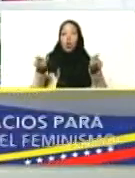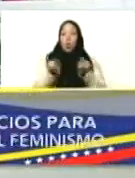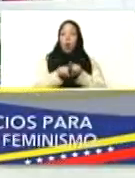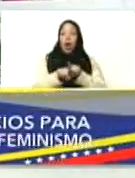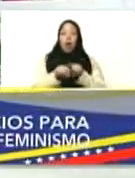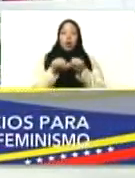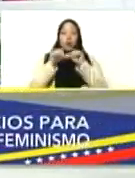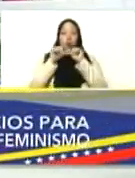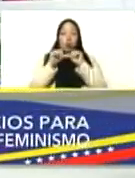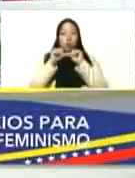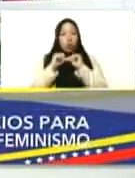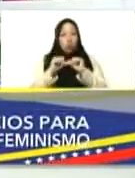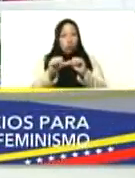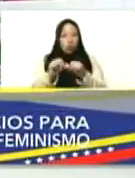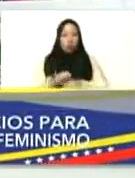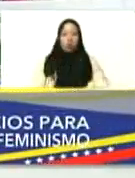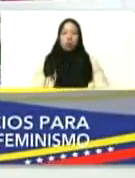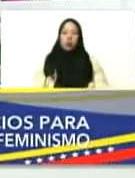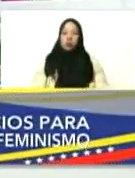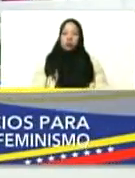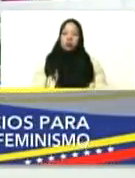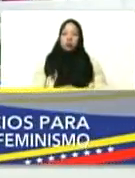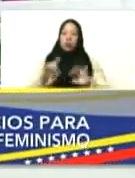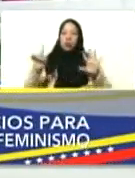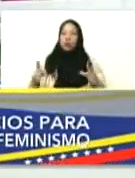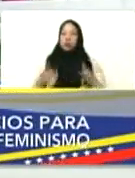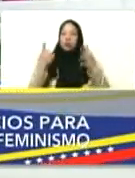¿verdad? Y en sexto lugar,